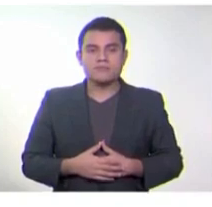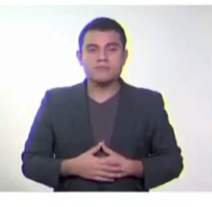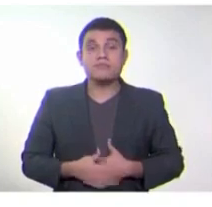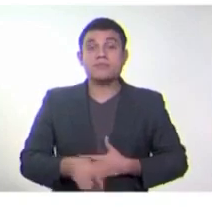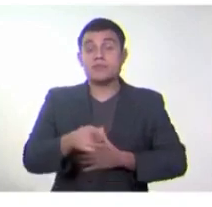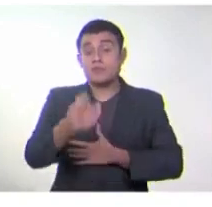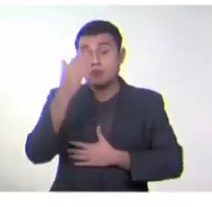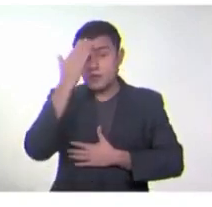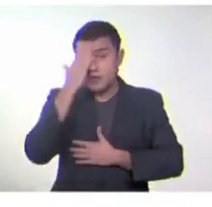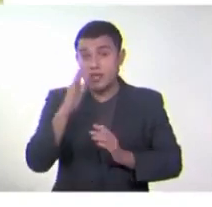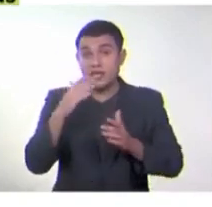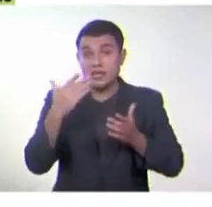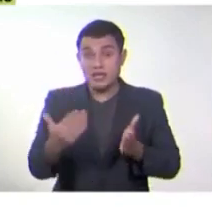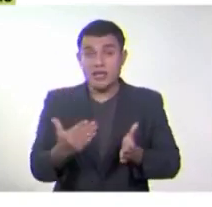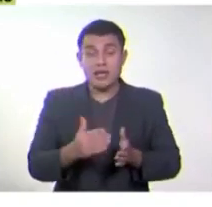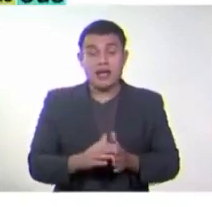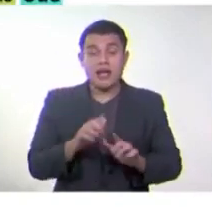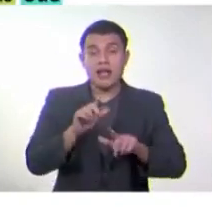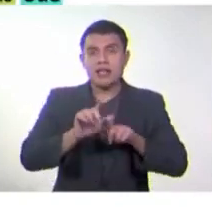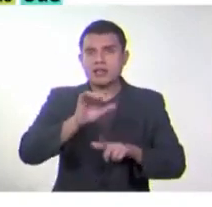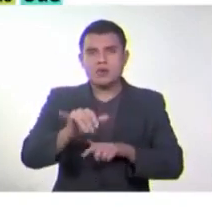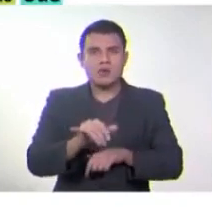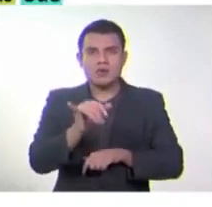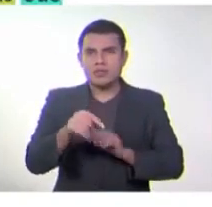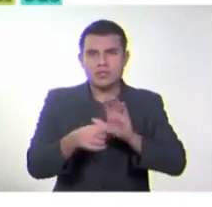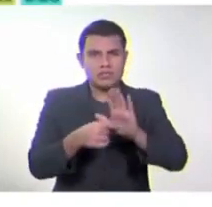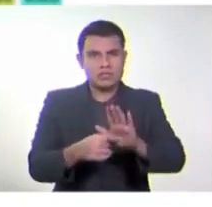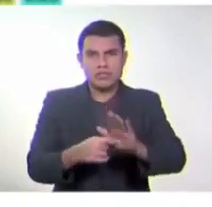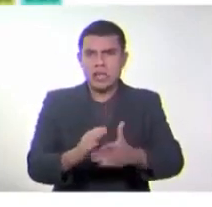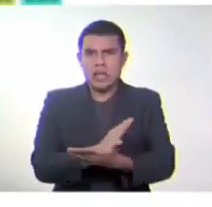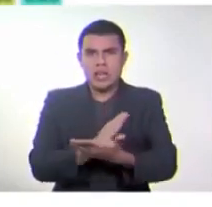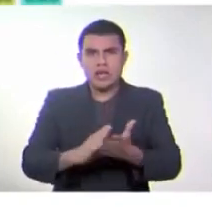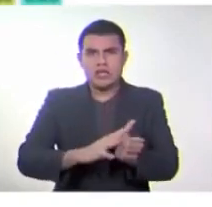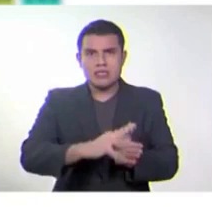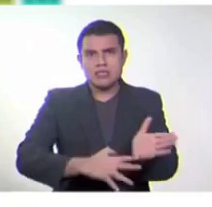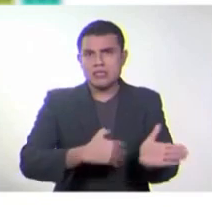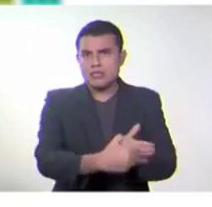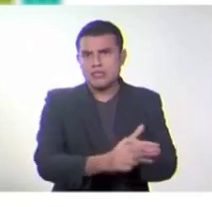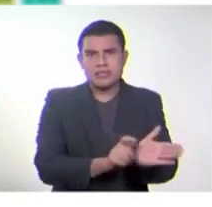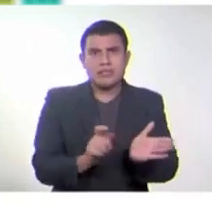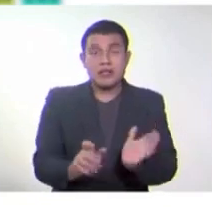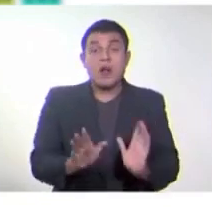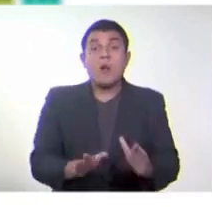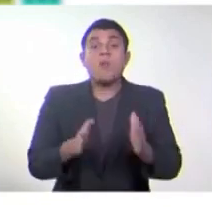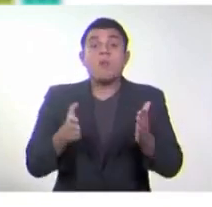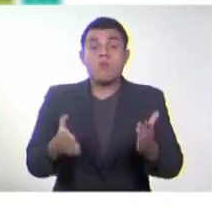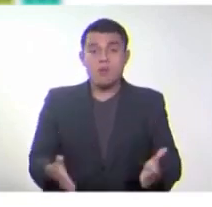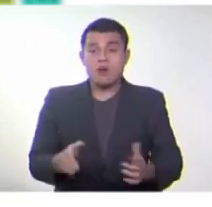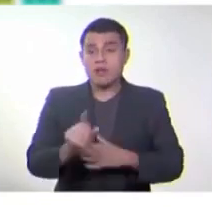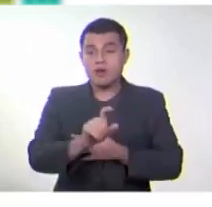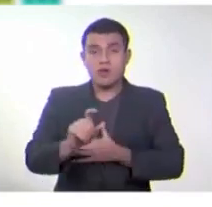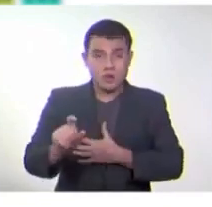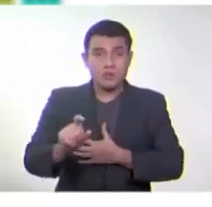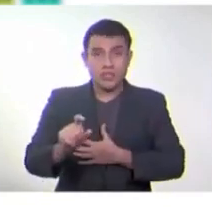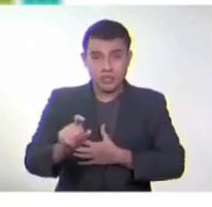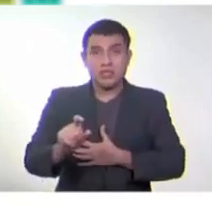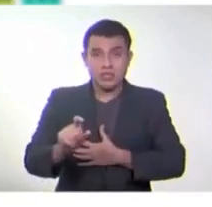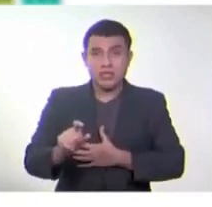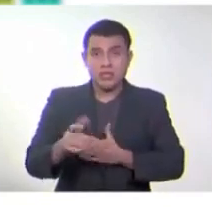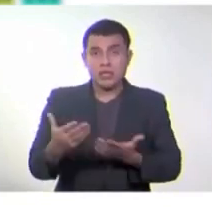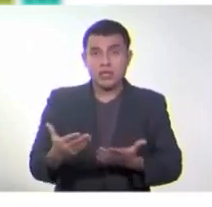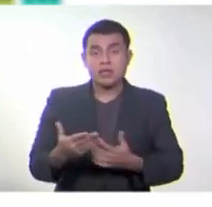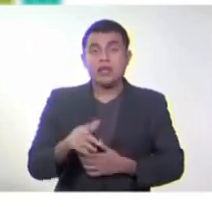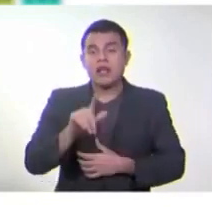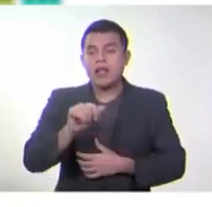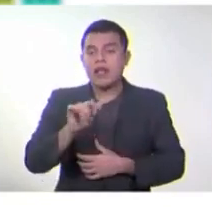¿Sabías que la letra J no aparece en ningún momento en la tabla periódica? Es porque los nombres de los elementos provienen del